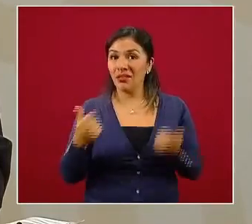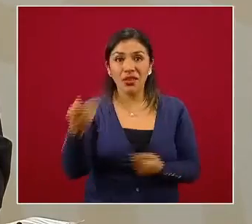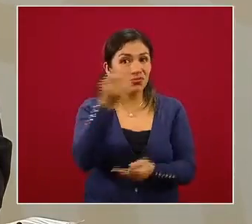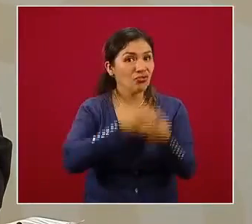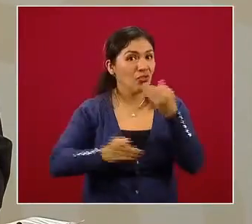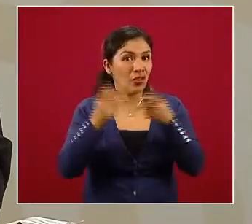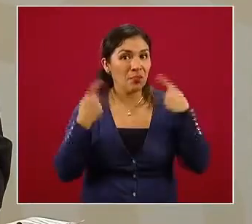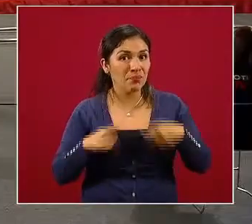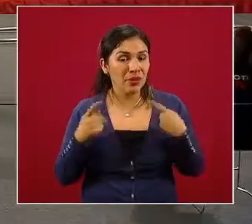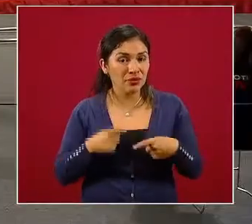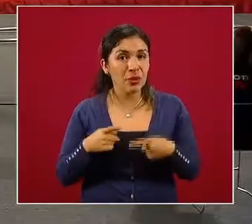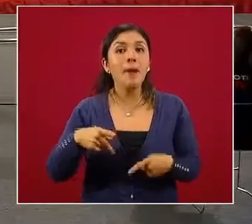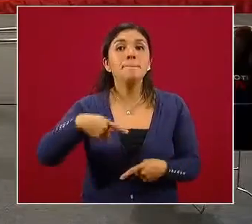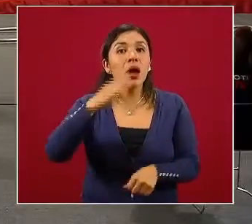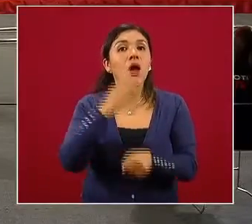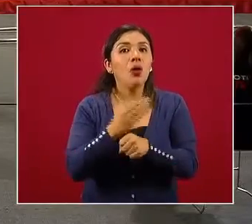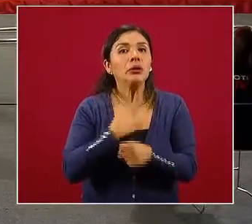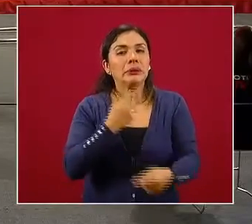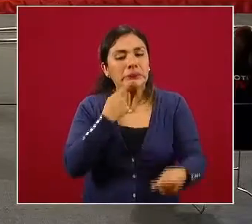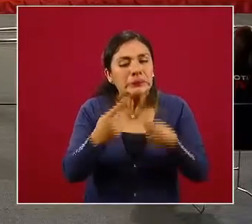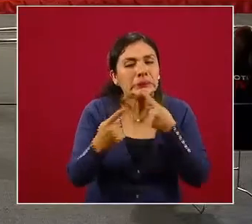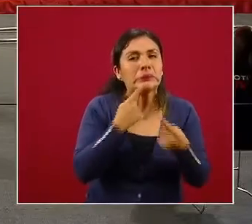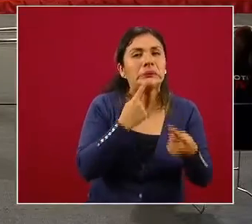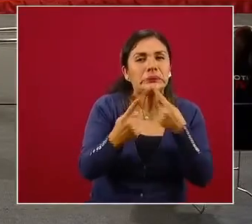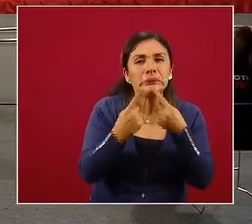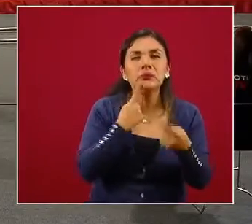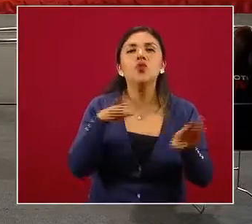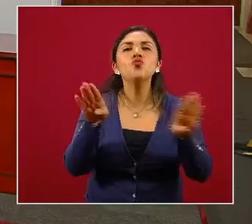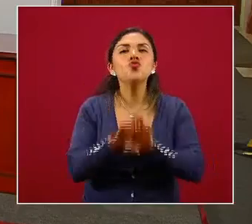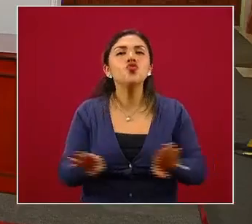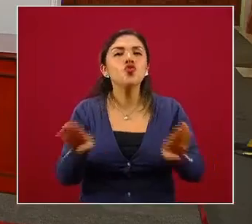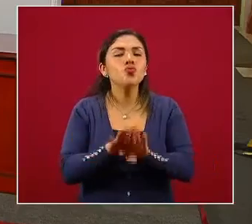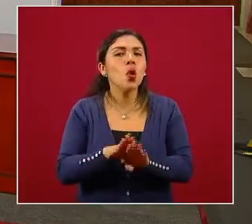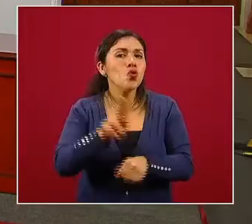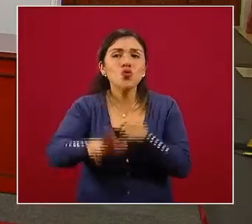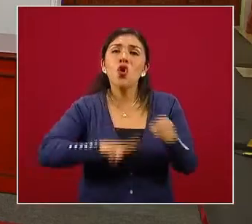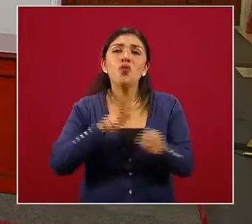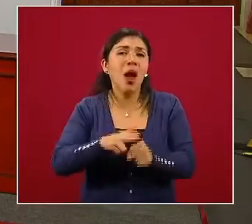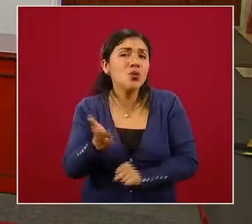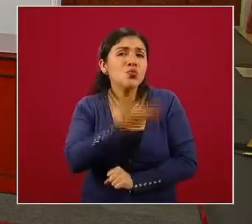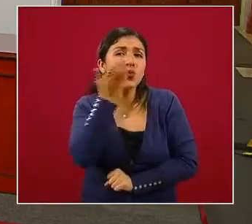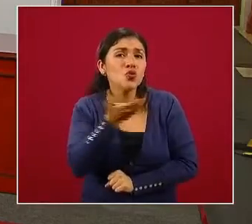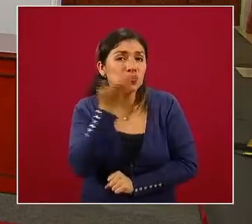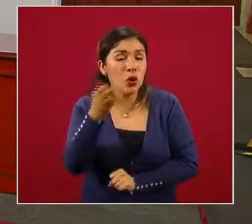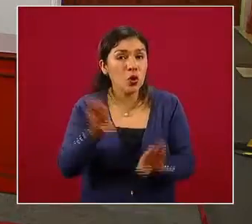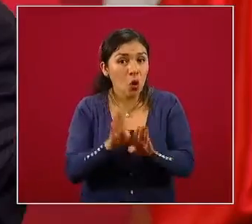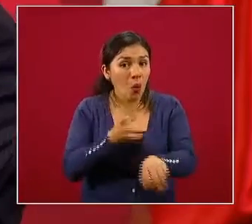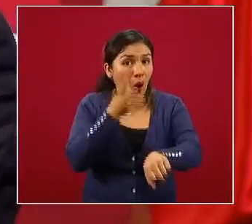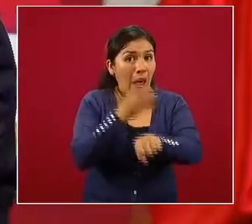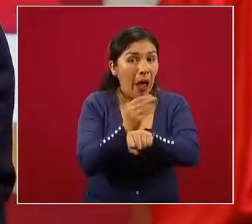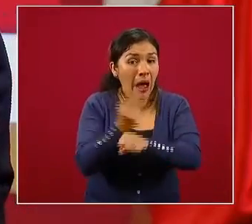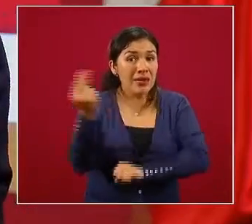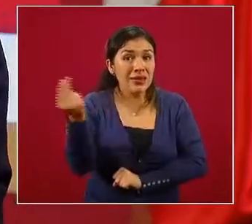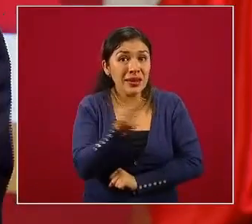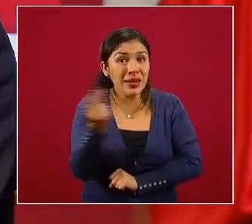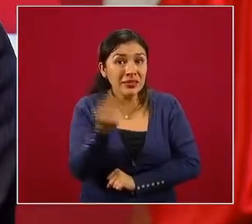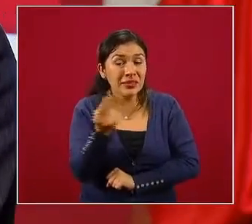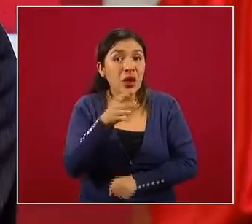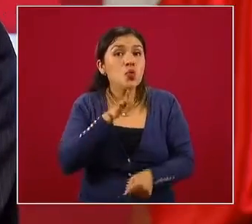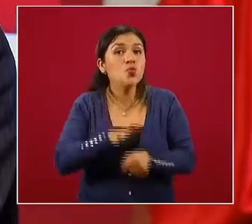en México, pero estamos buscando esquemas no convencionales de cómo resolver necesidades